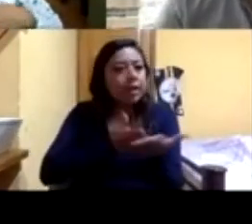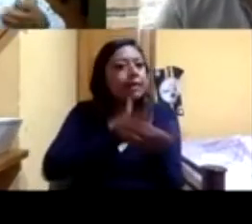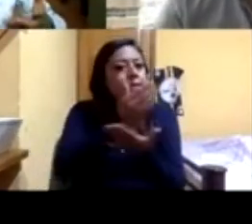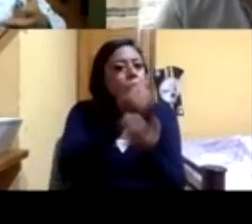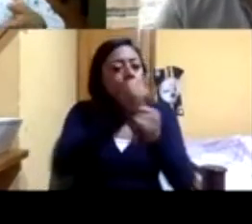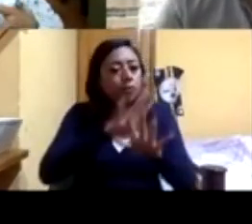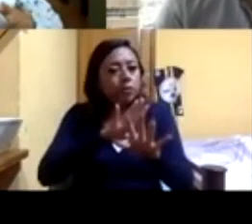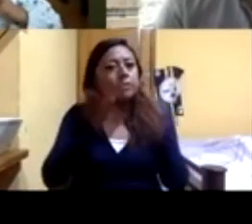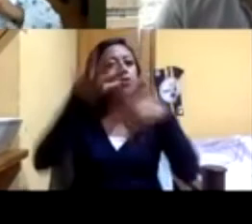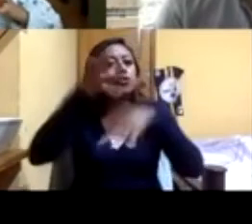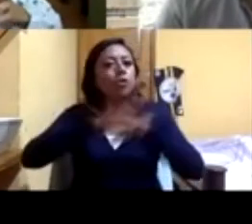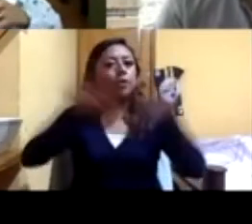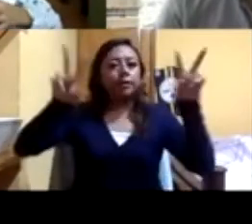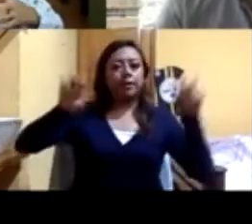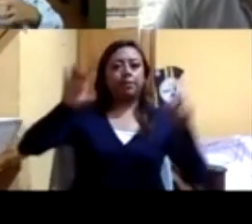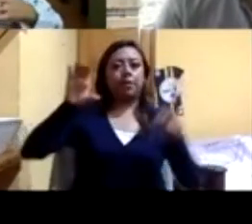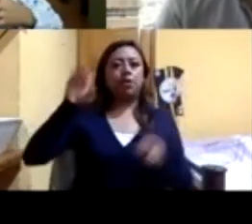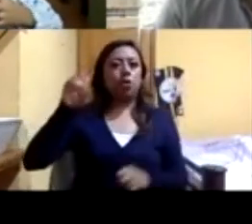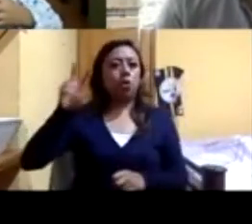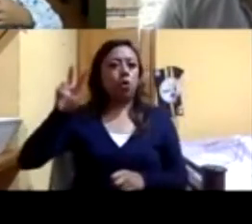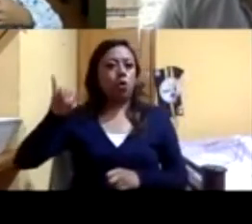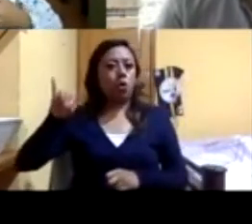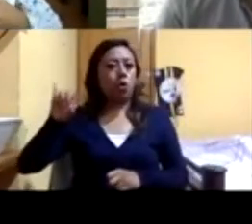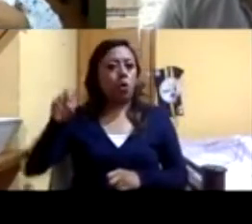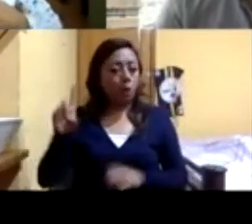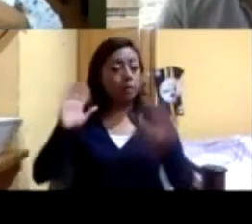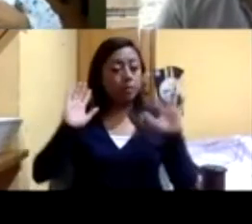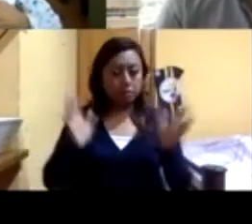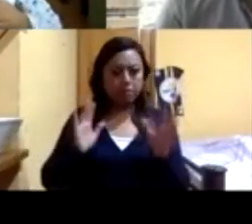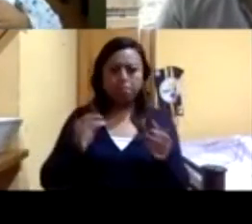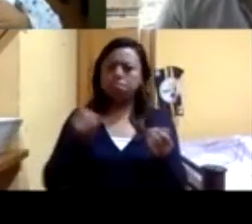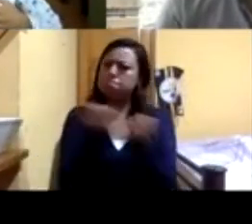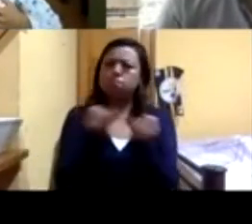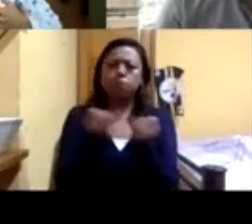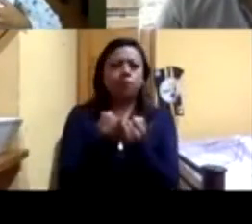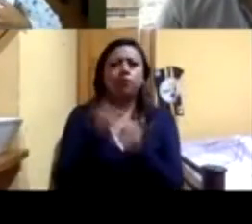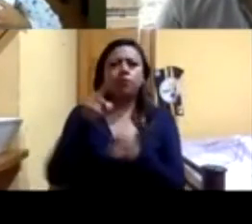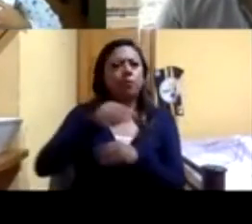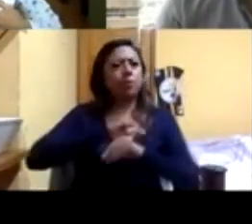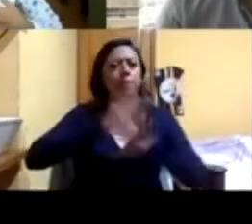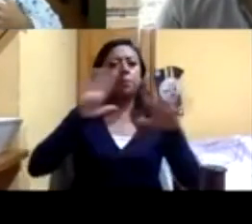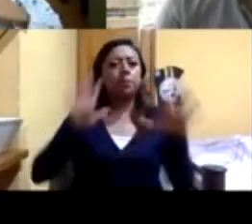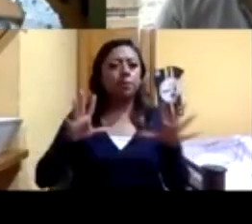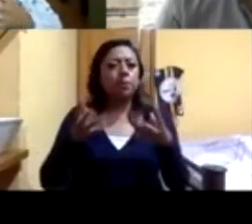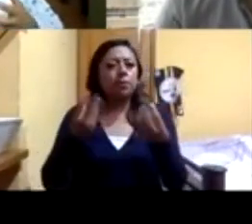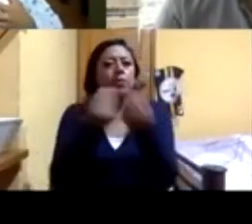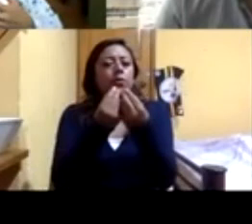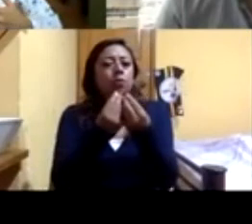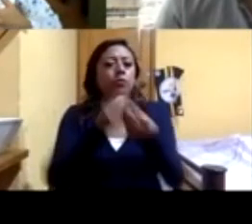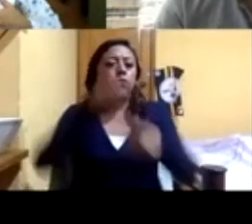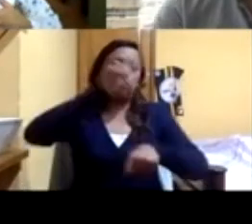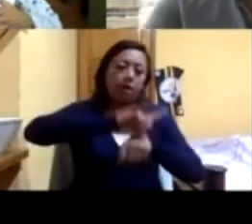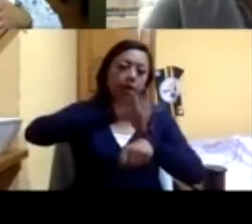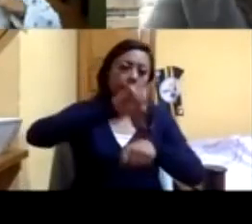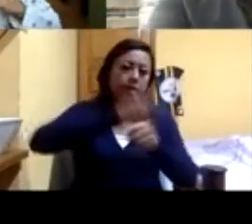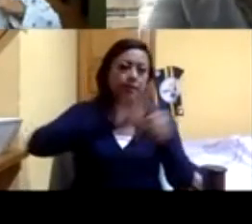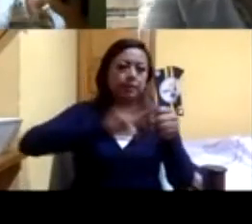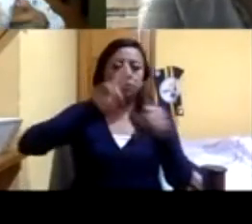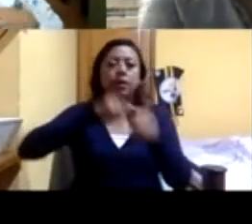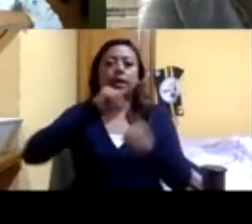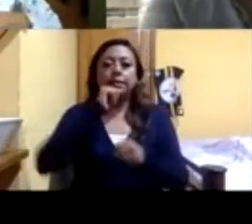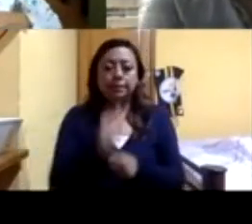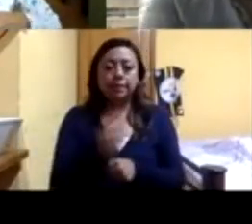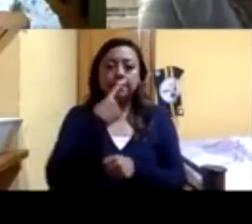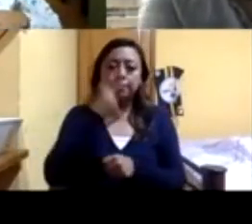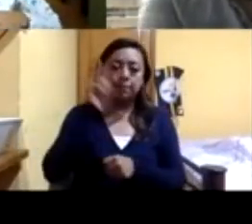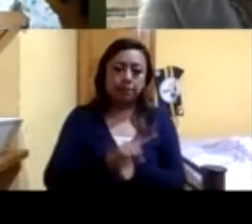está habilitado. Y claro, también ahí se conjugará junto con los días inhábiles que haya declarado cada